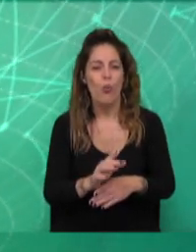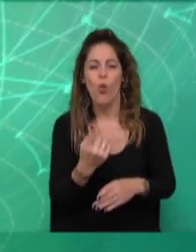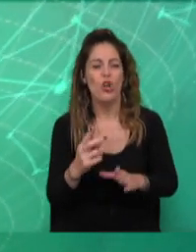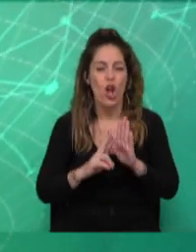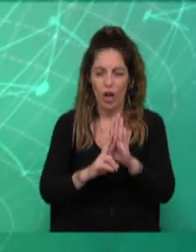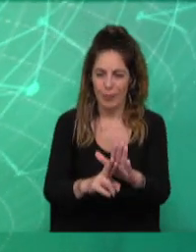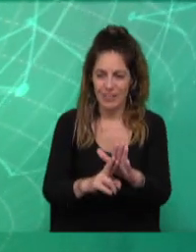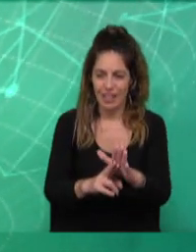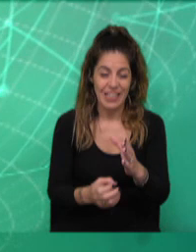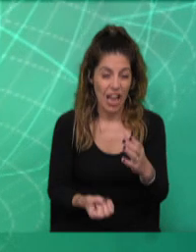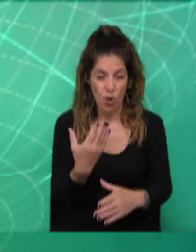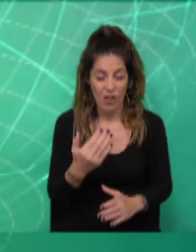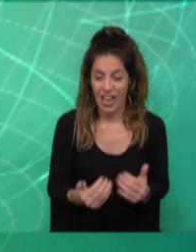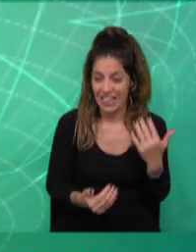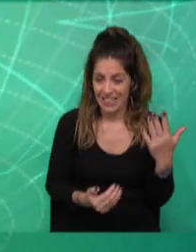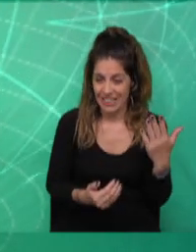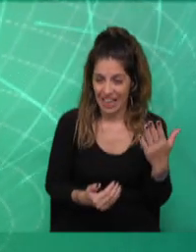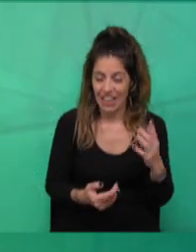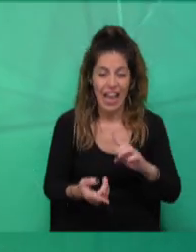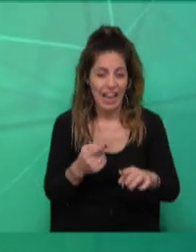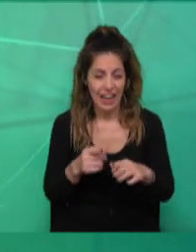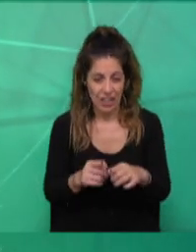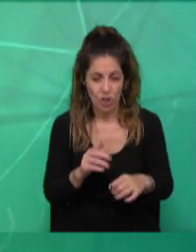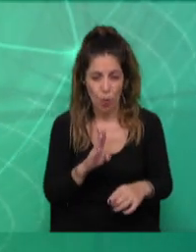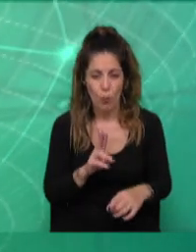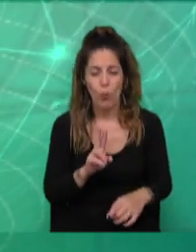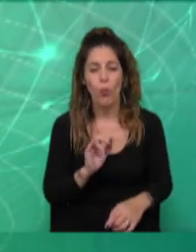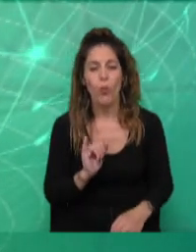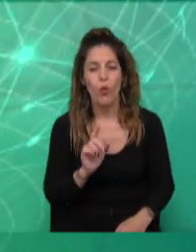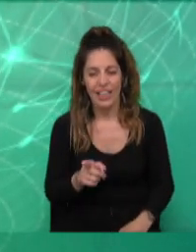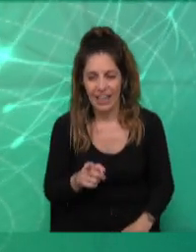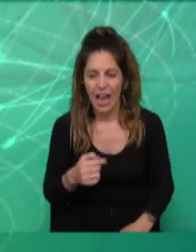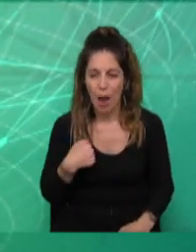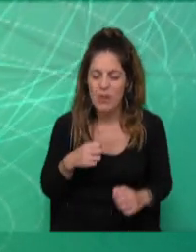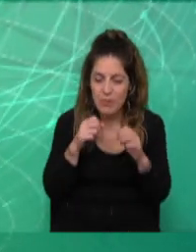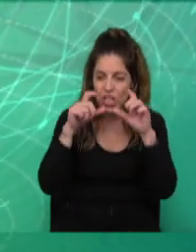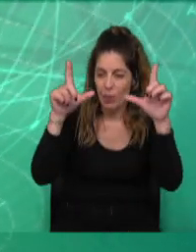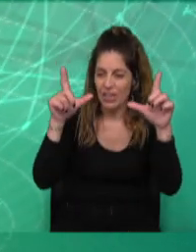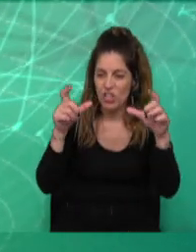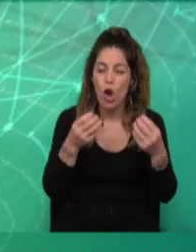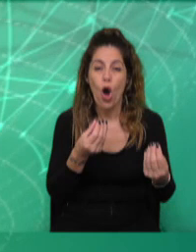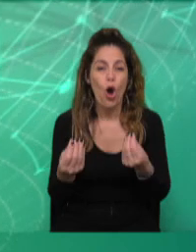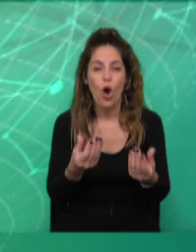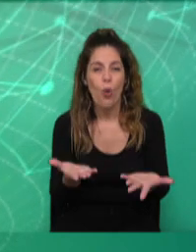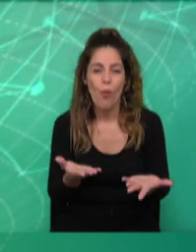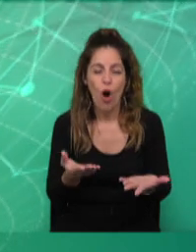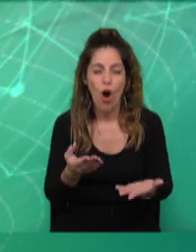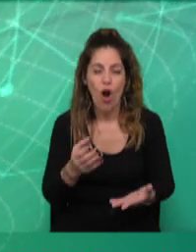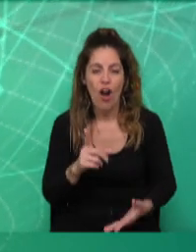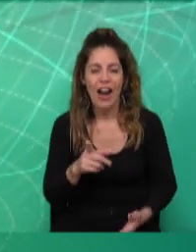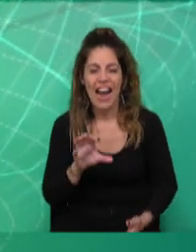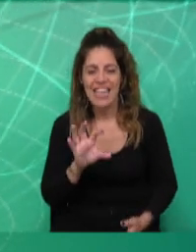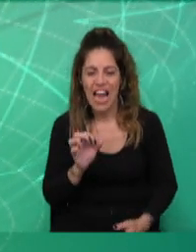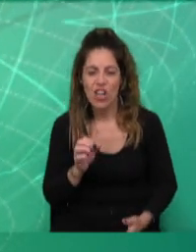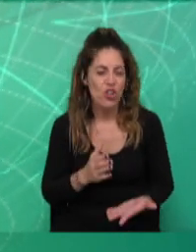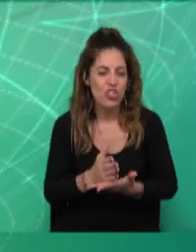los representantes de la nueva izquierda con respecto a pui eh A mí me llama mucho la atención como Galeano todo el tiempo hace